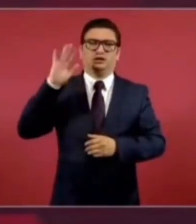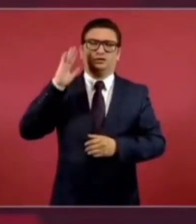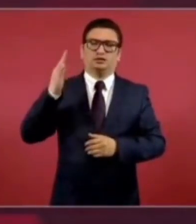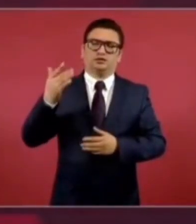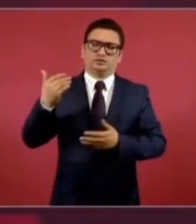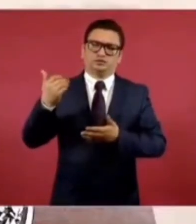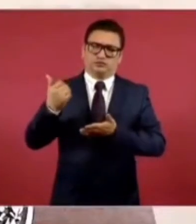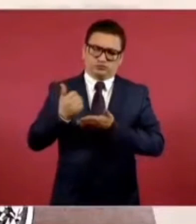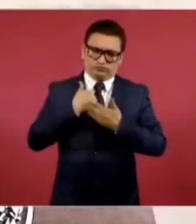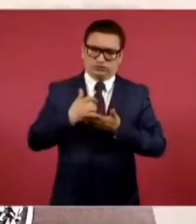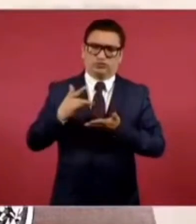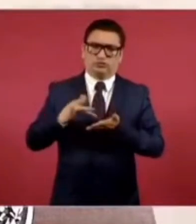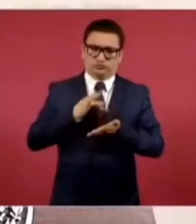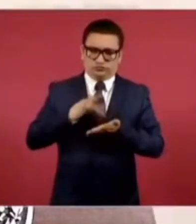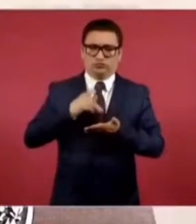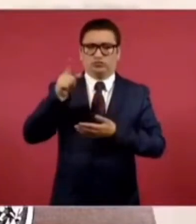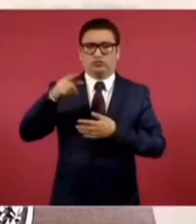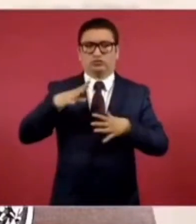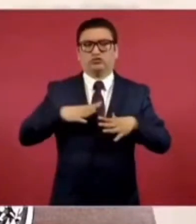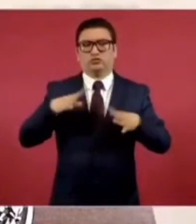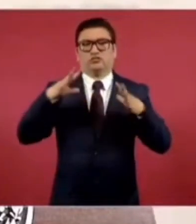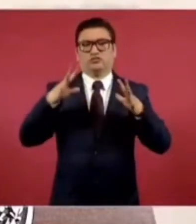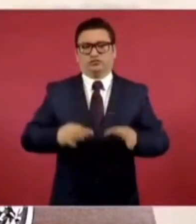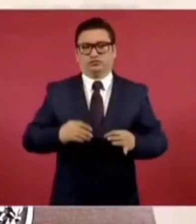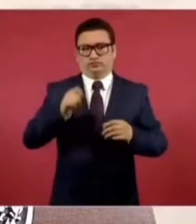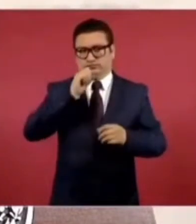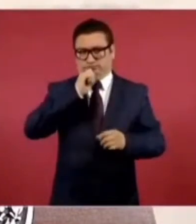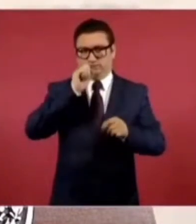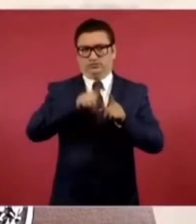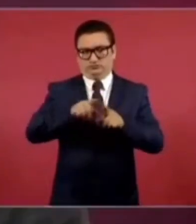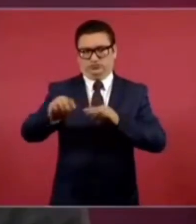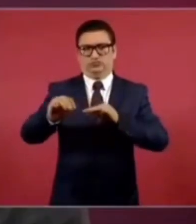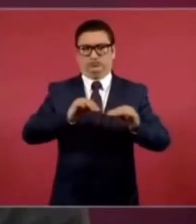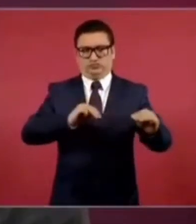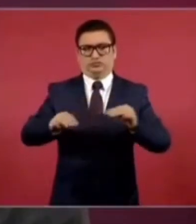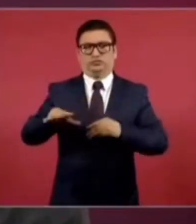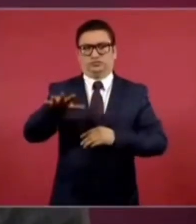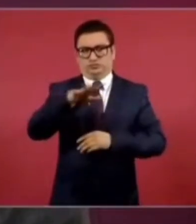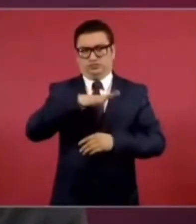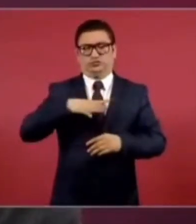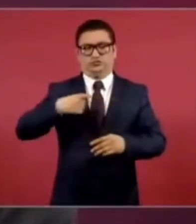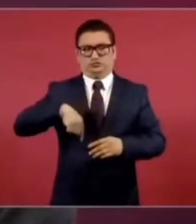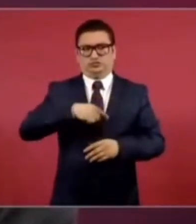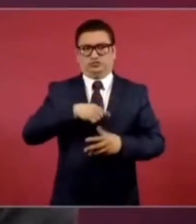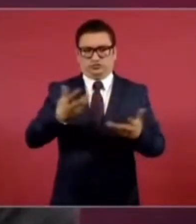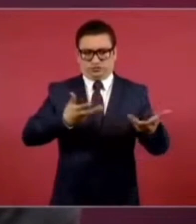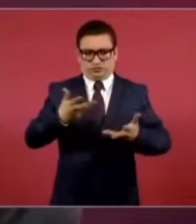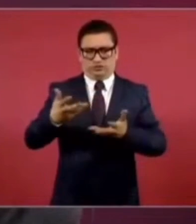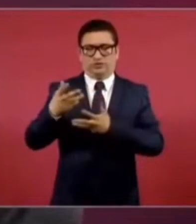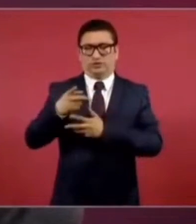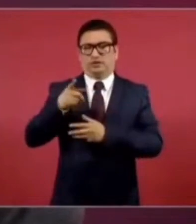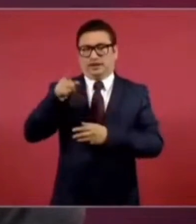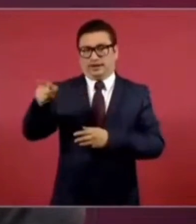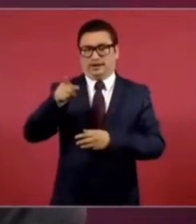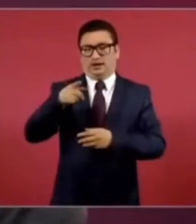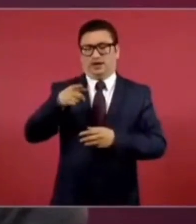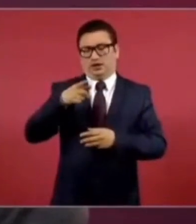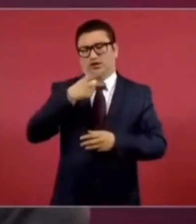es fundadora de de nuestro movimiento al que le tenemos este mucho